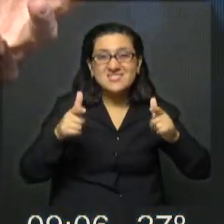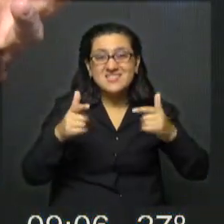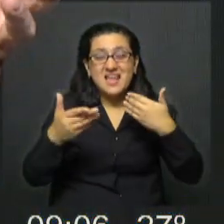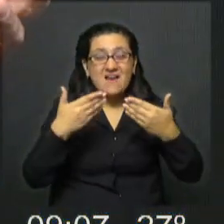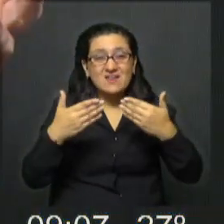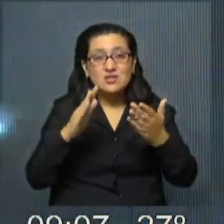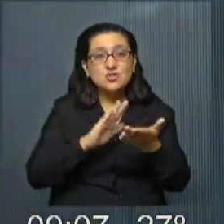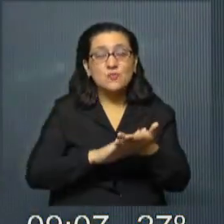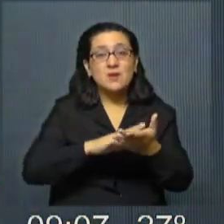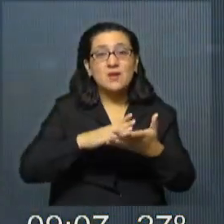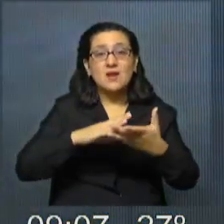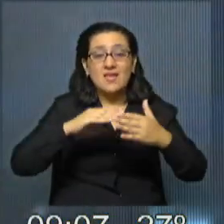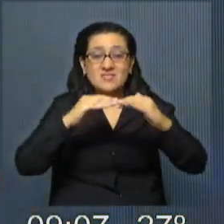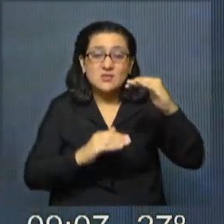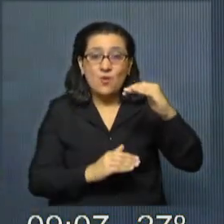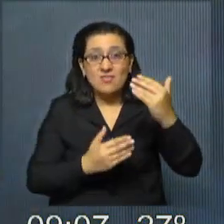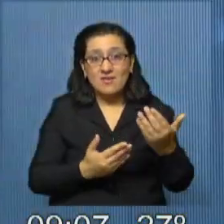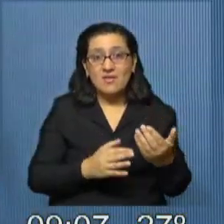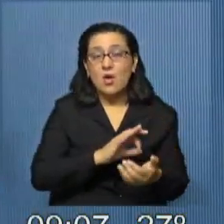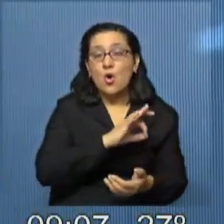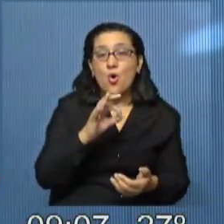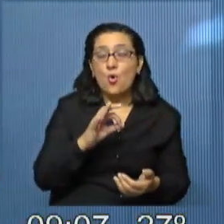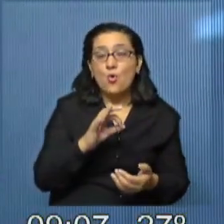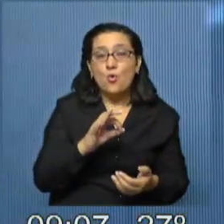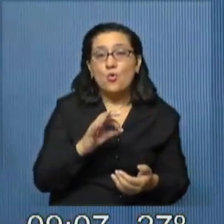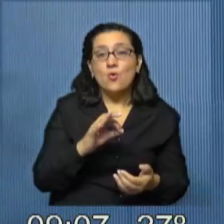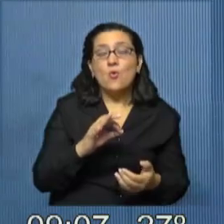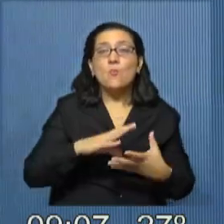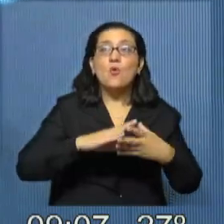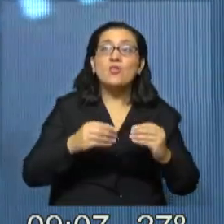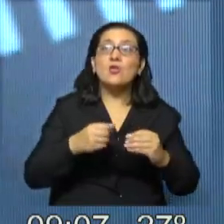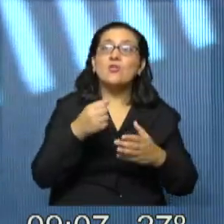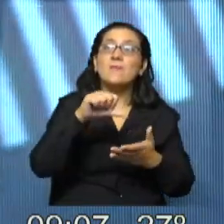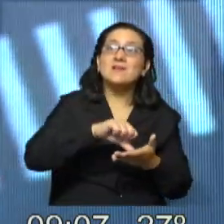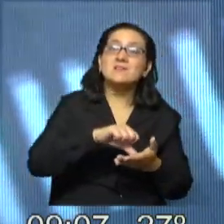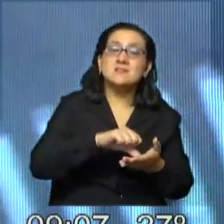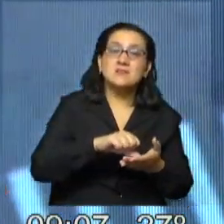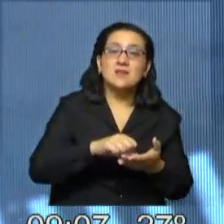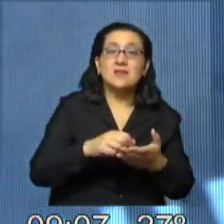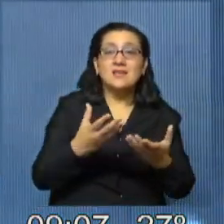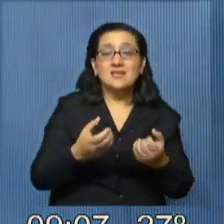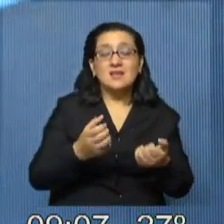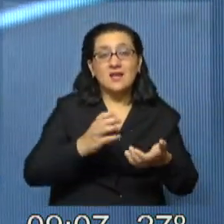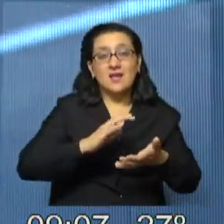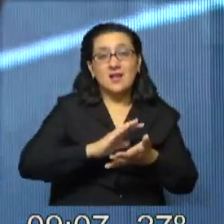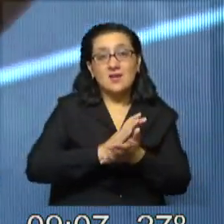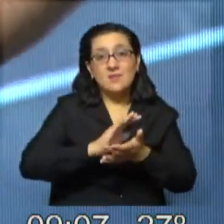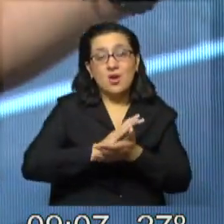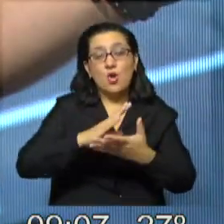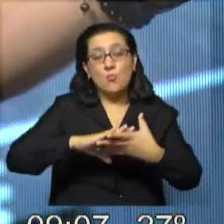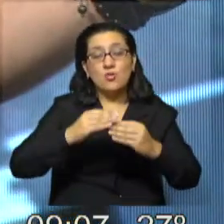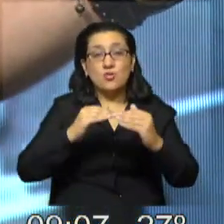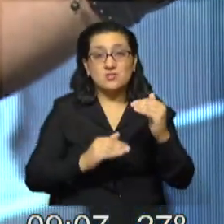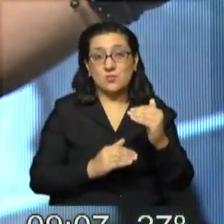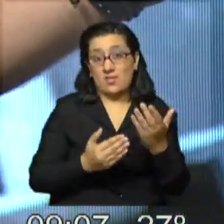Es imposible. O vamos a construir una transformación educativa vinculada a un modelo de país que trate de ir erradicando, extirpando los modelos de desigualdad